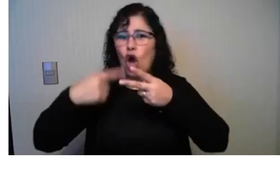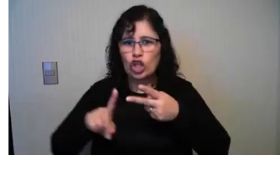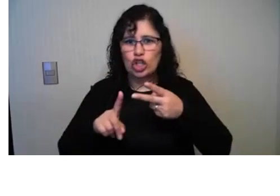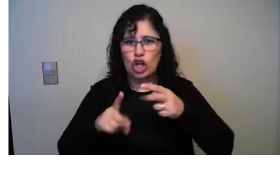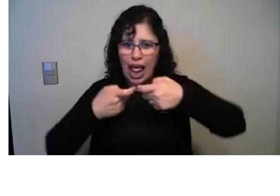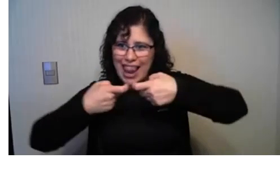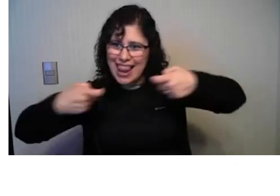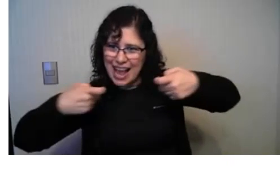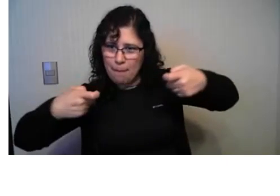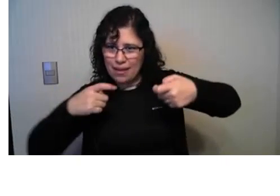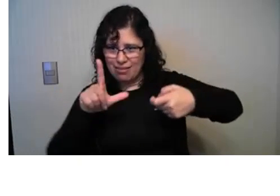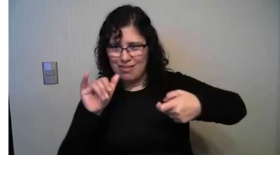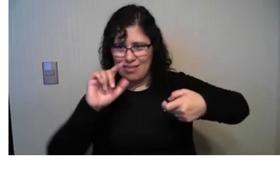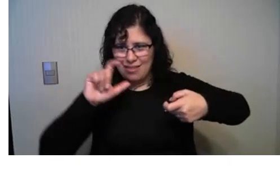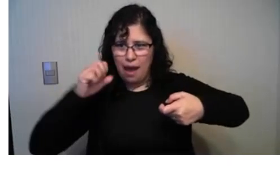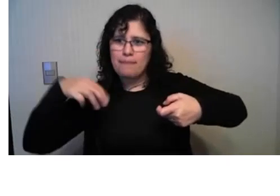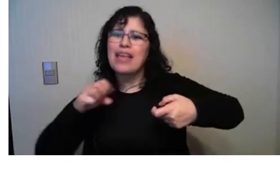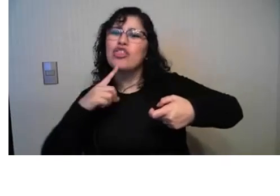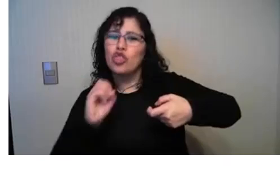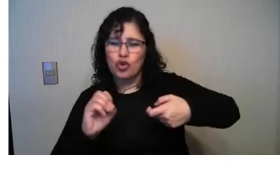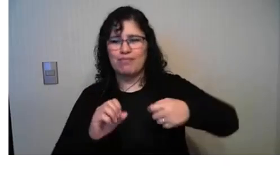soporte de la médula espinal.